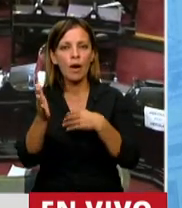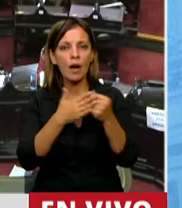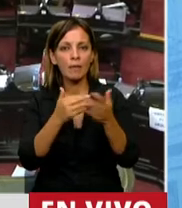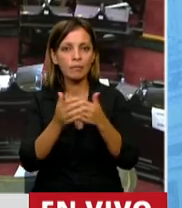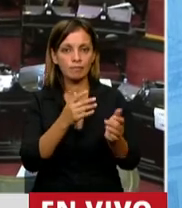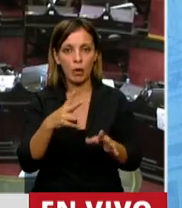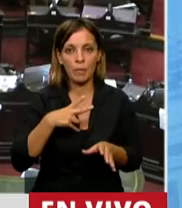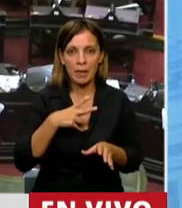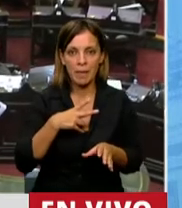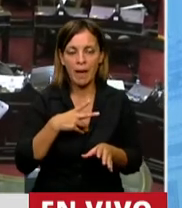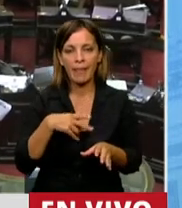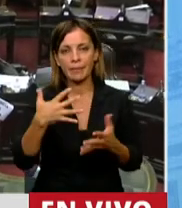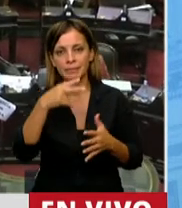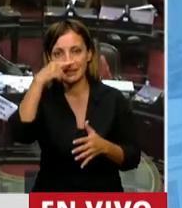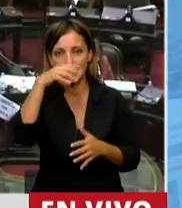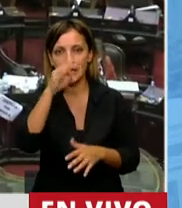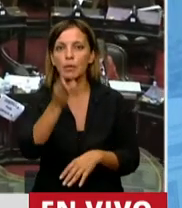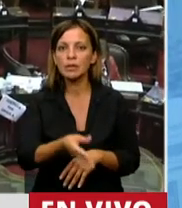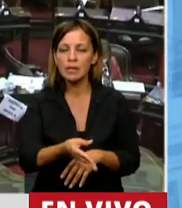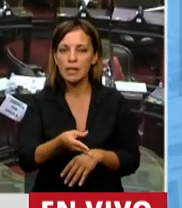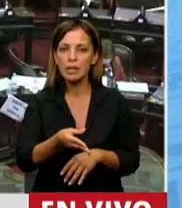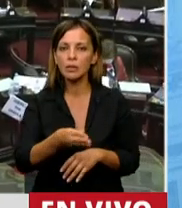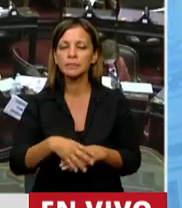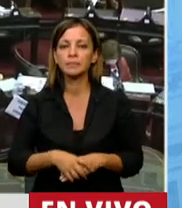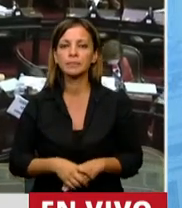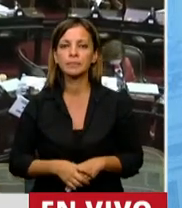privada, del 70%,